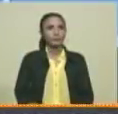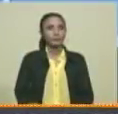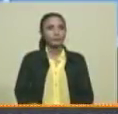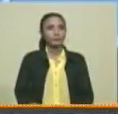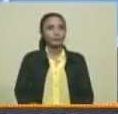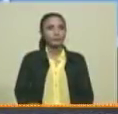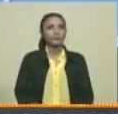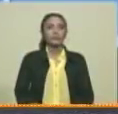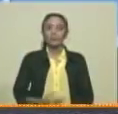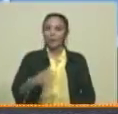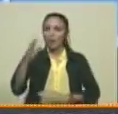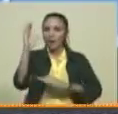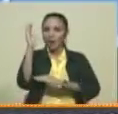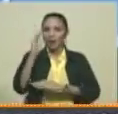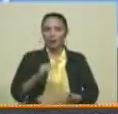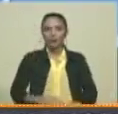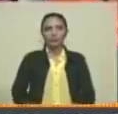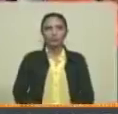a Lara,